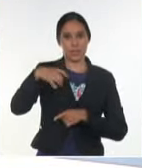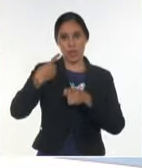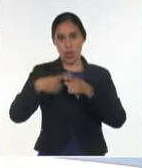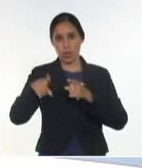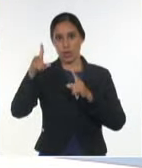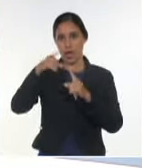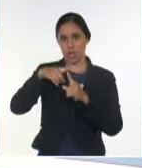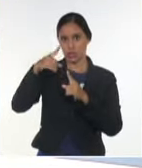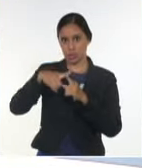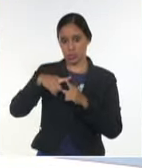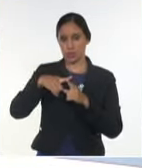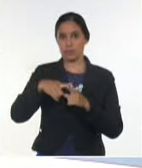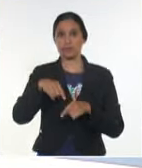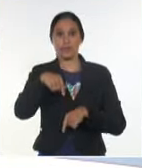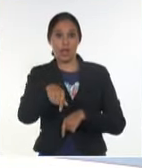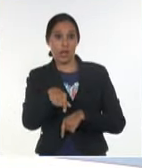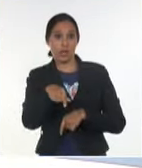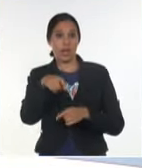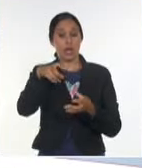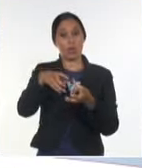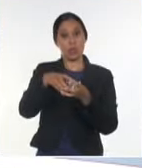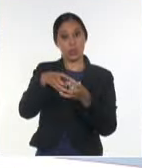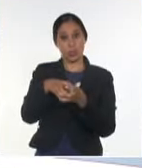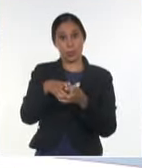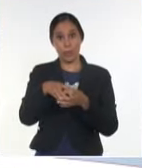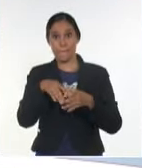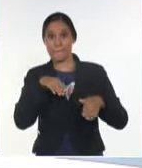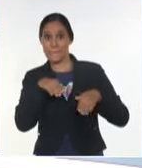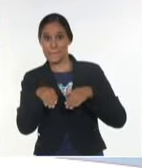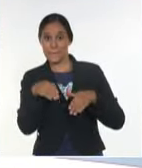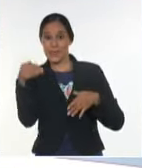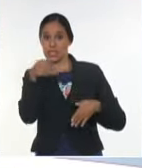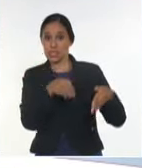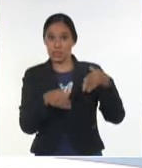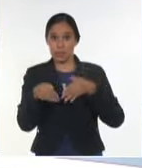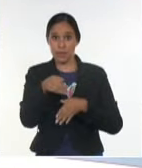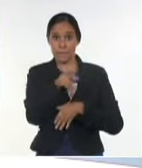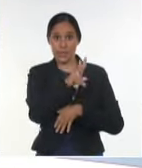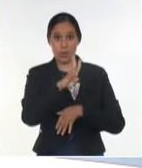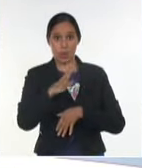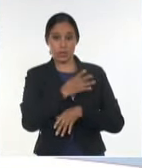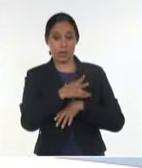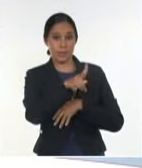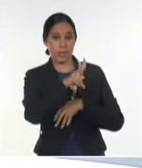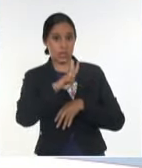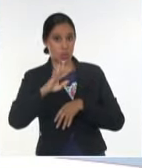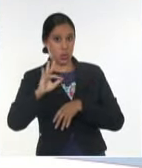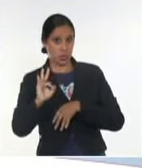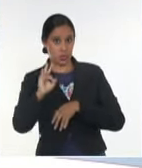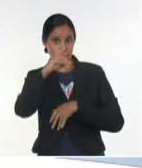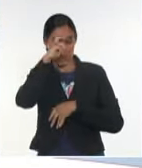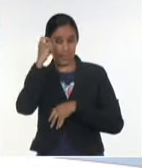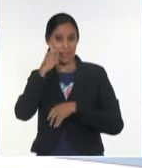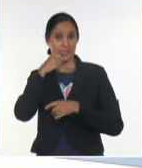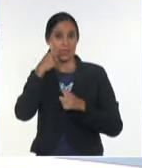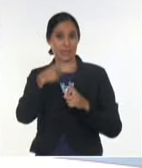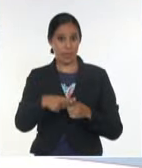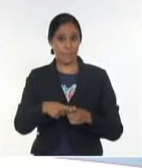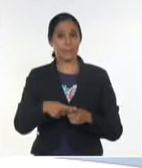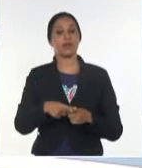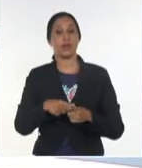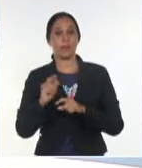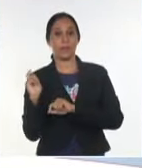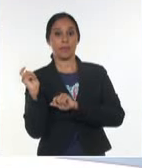Tunas. A propósito, los leñadores participarán del 24 al 28 de septiembre en la Liga de Campeones de Béisbol por haber ganado la